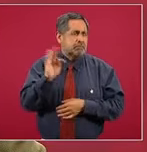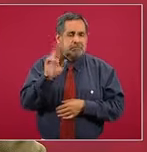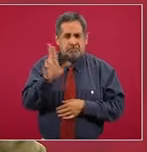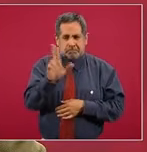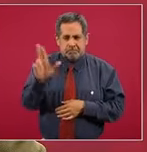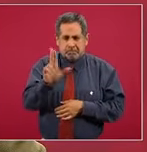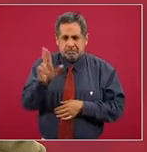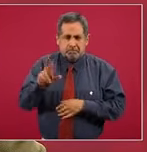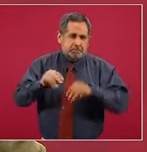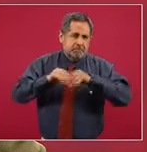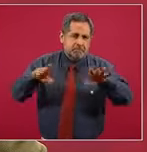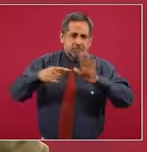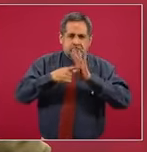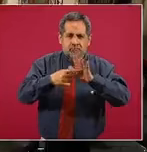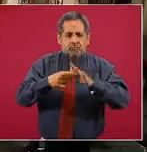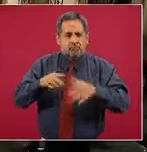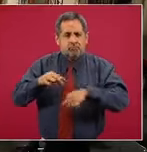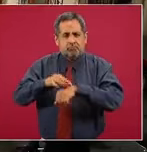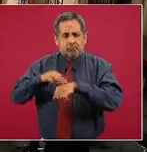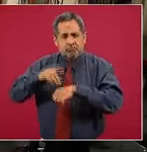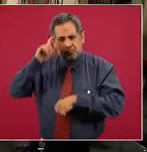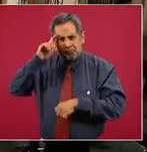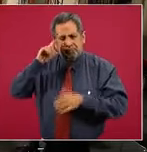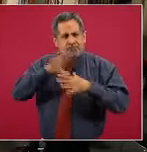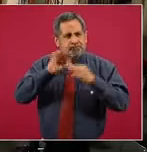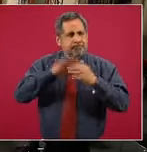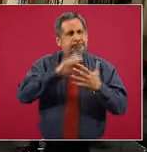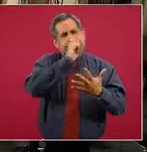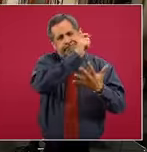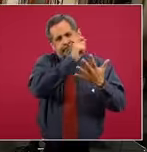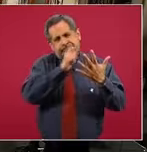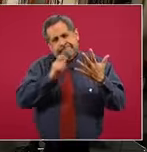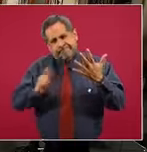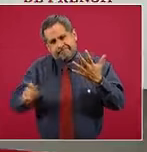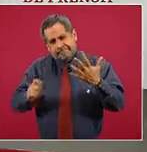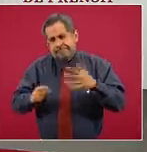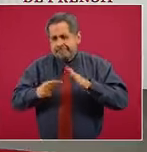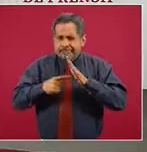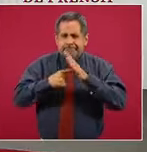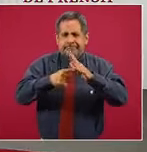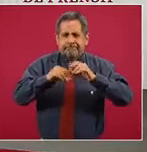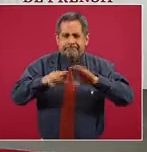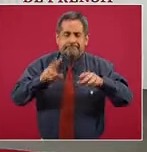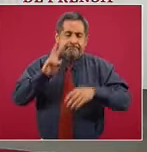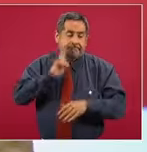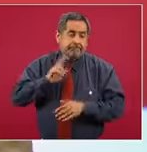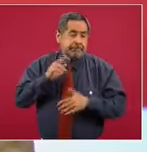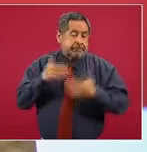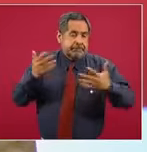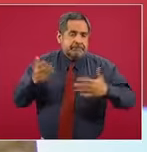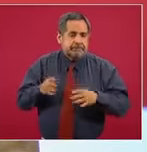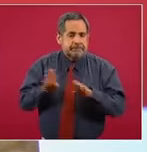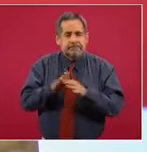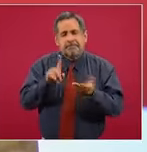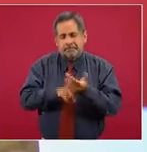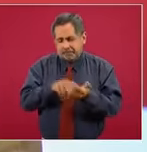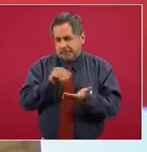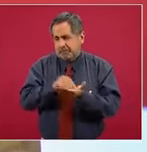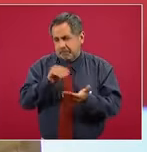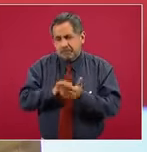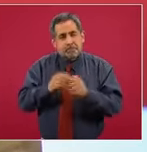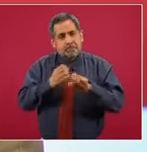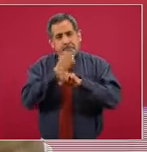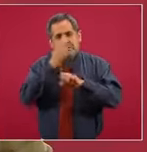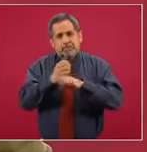en el Pulso de la Salud, donde el doctor López-Gatell hace un recorrido para cada una de las entidades, podemos ver y seguir viendo que hay entidades que sigue